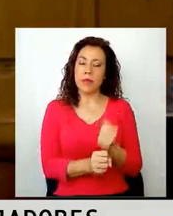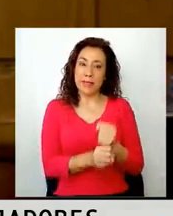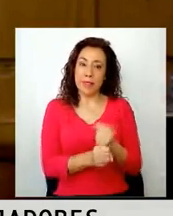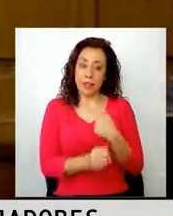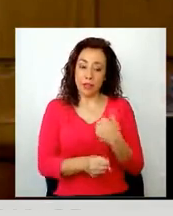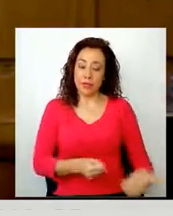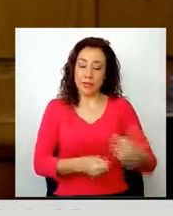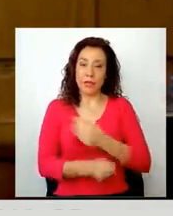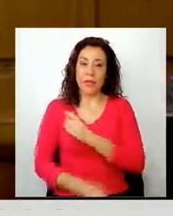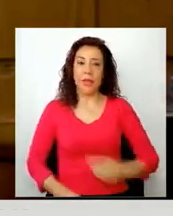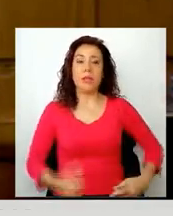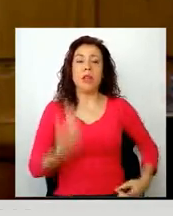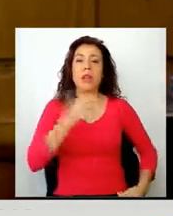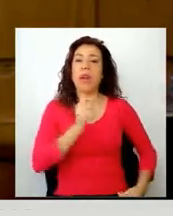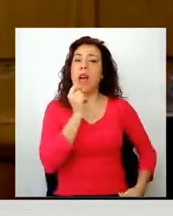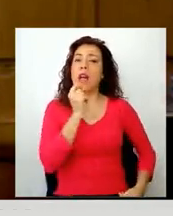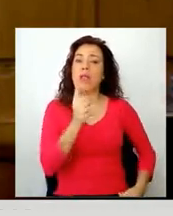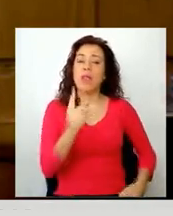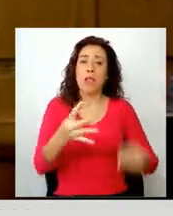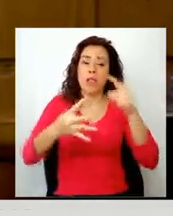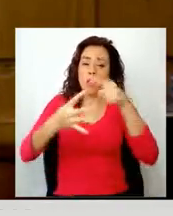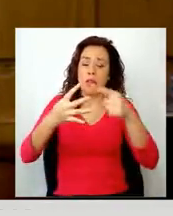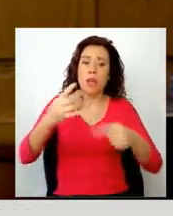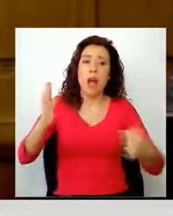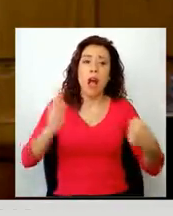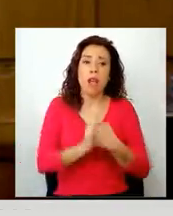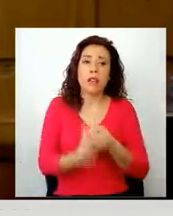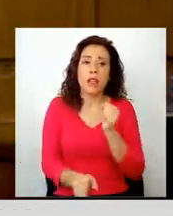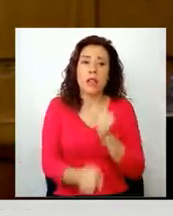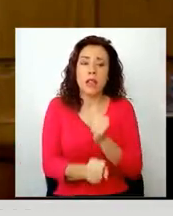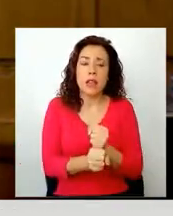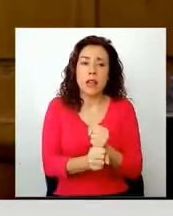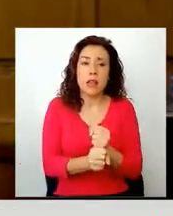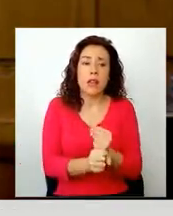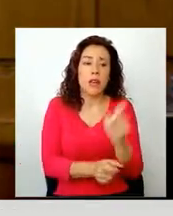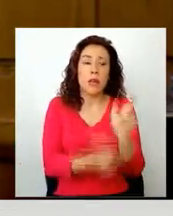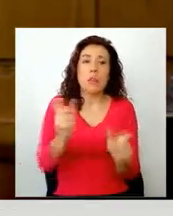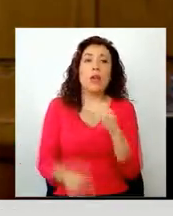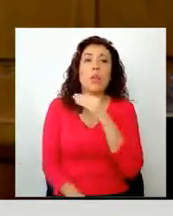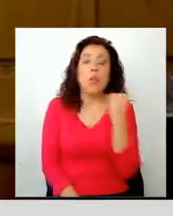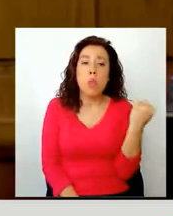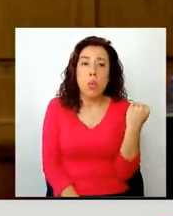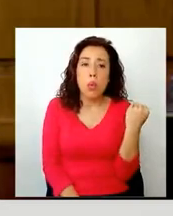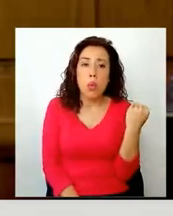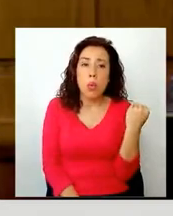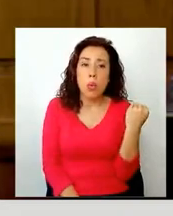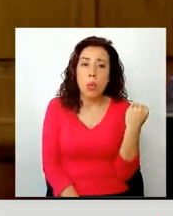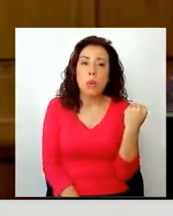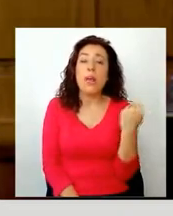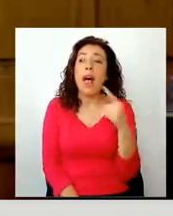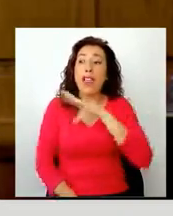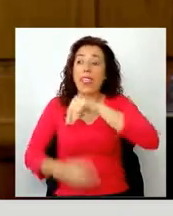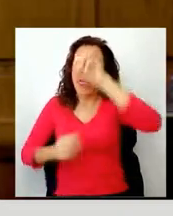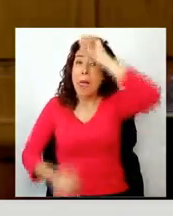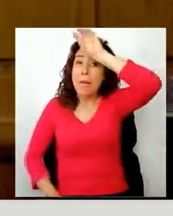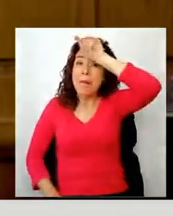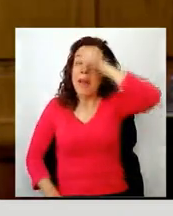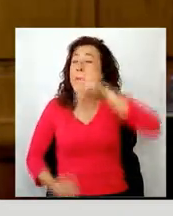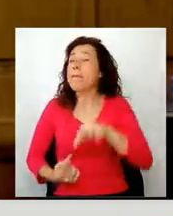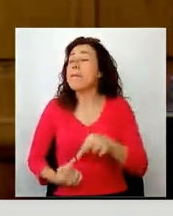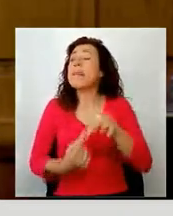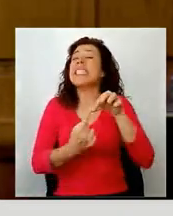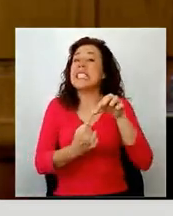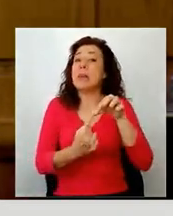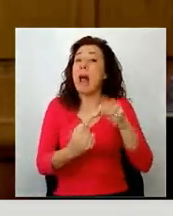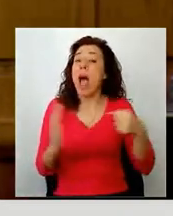denunciado una serie de accidentes laborales con resultado de muerte ha sido en la minería Por cierto la mayoría de estos casos pero también